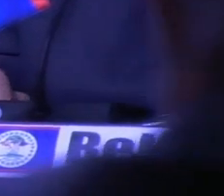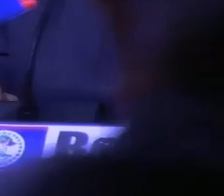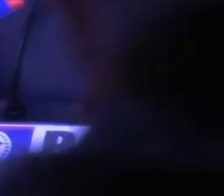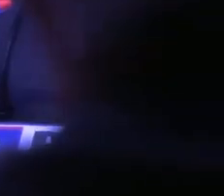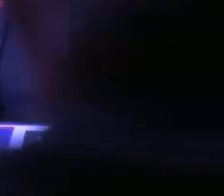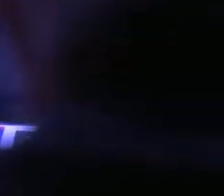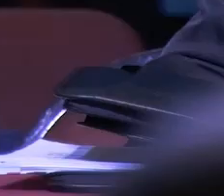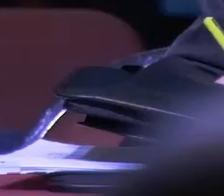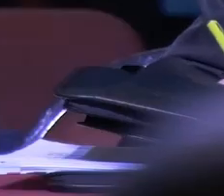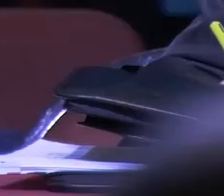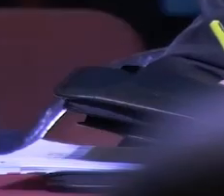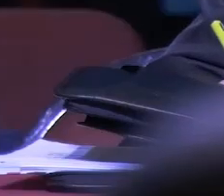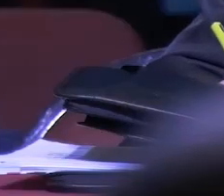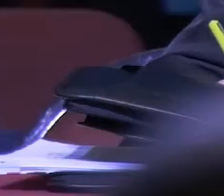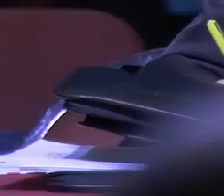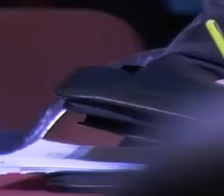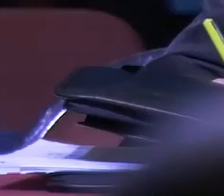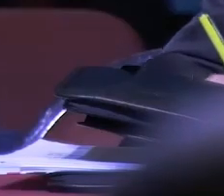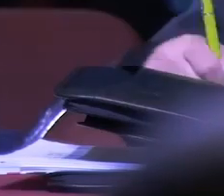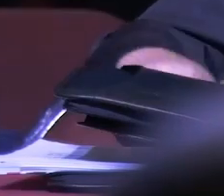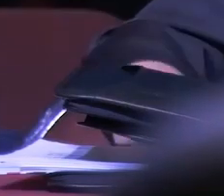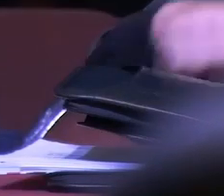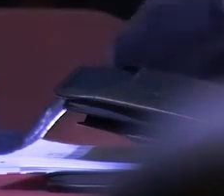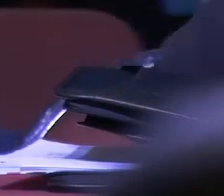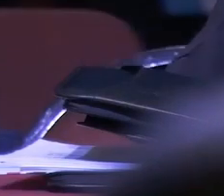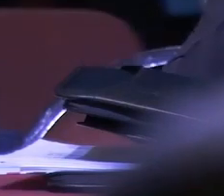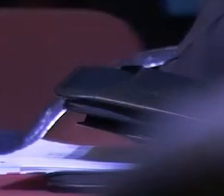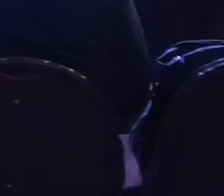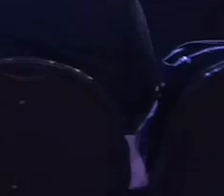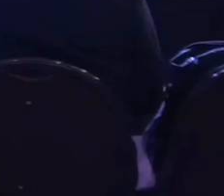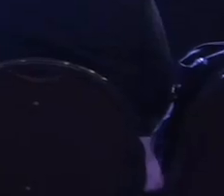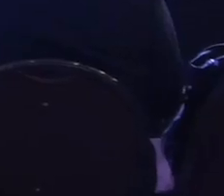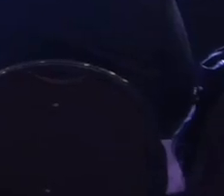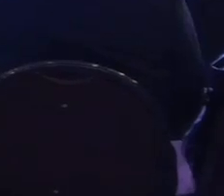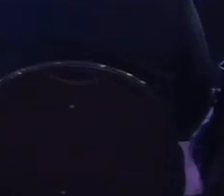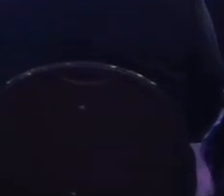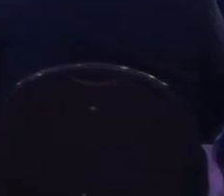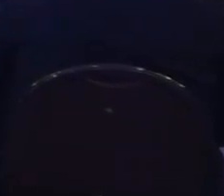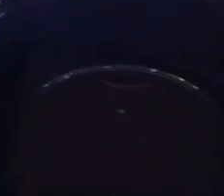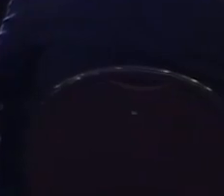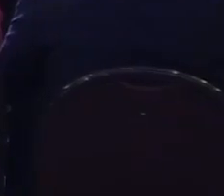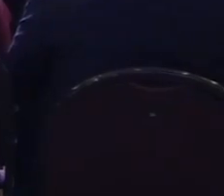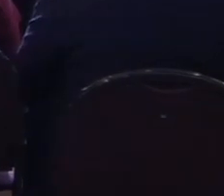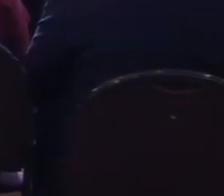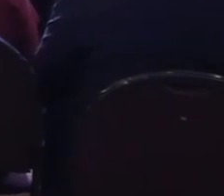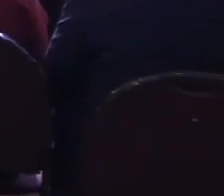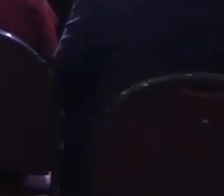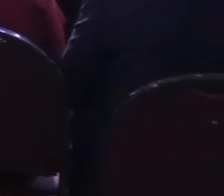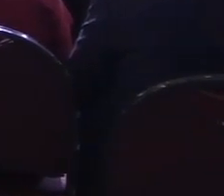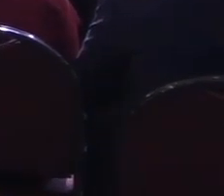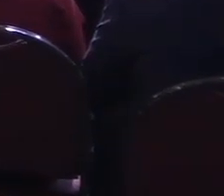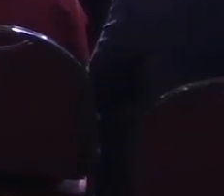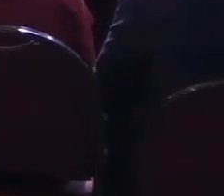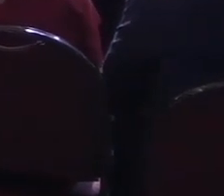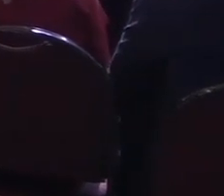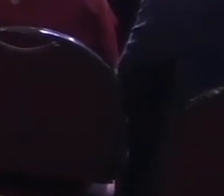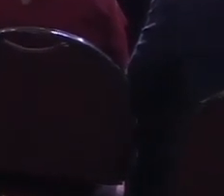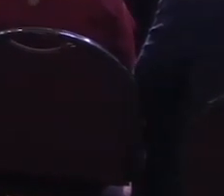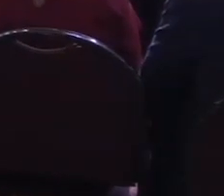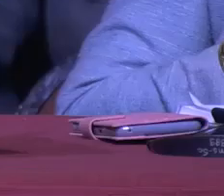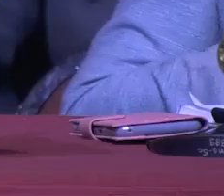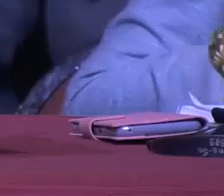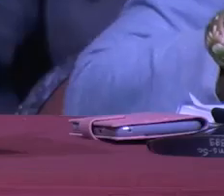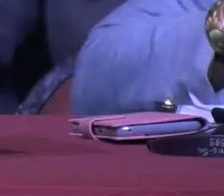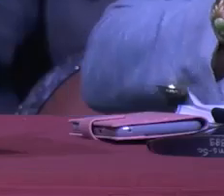Declaración de Buenos Aires el año anterior, elaborada por representantes de los Ministerios de Educación, agencias de Naciones Unidas,